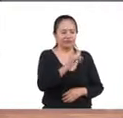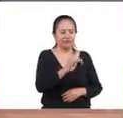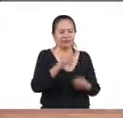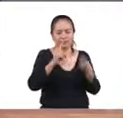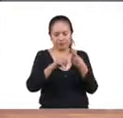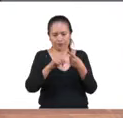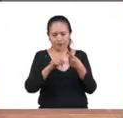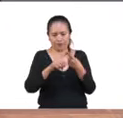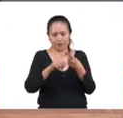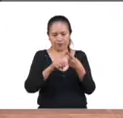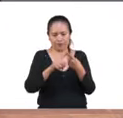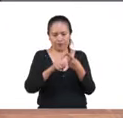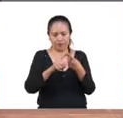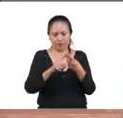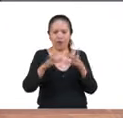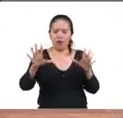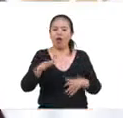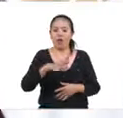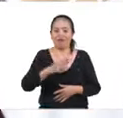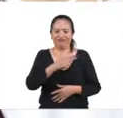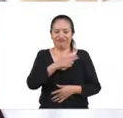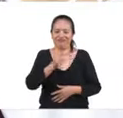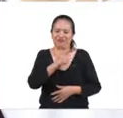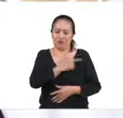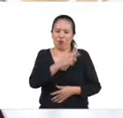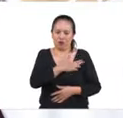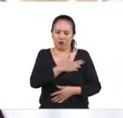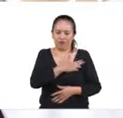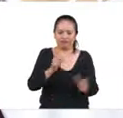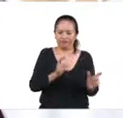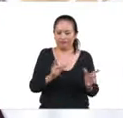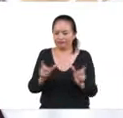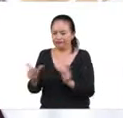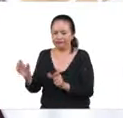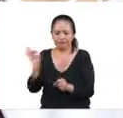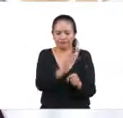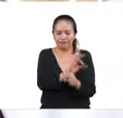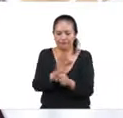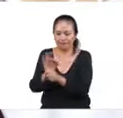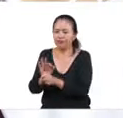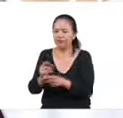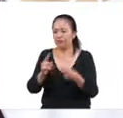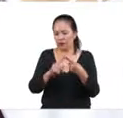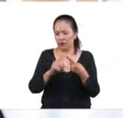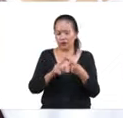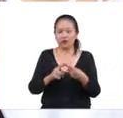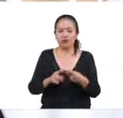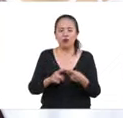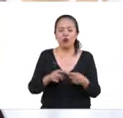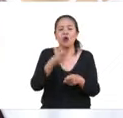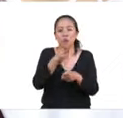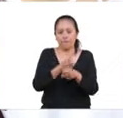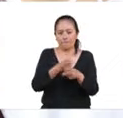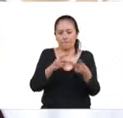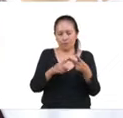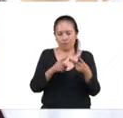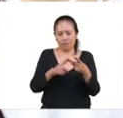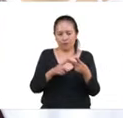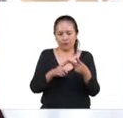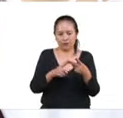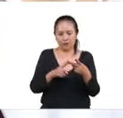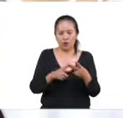Uno es la propia presencia de la Guardia, que nos ha ayudado mucho. Lo segundo es que se trabajó con